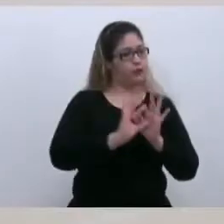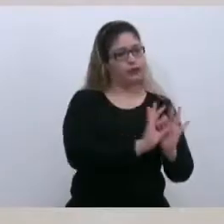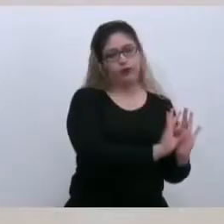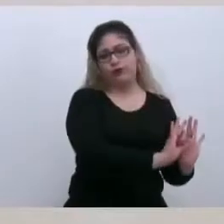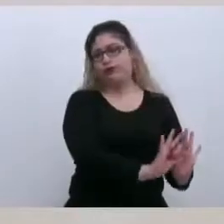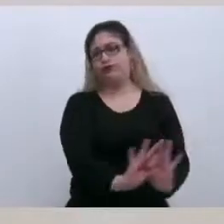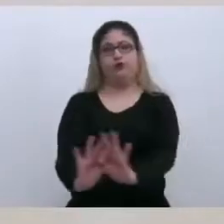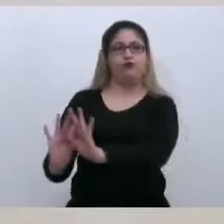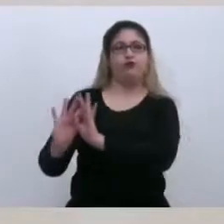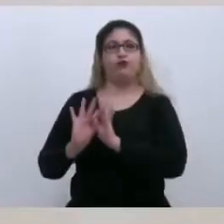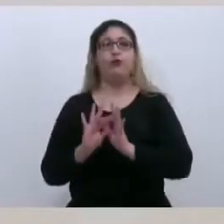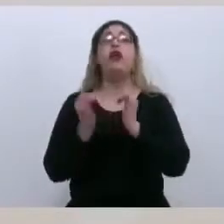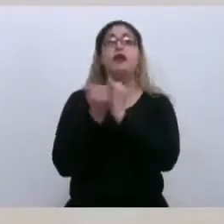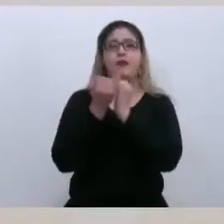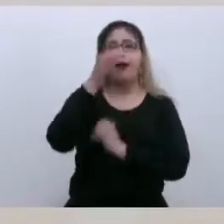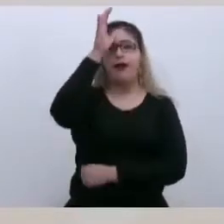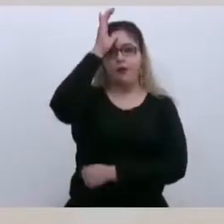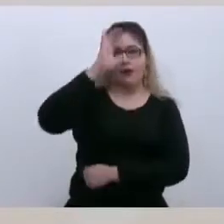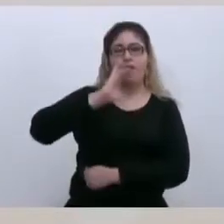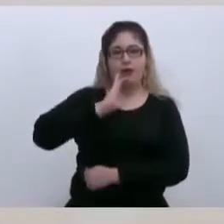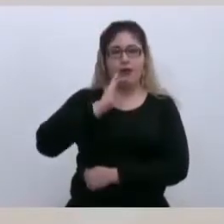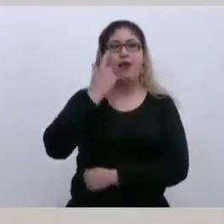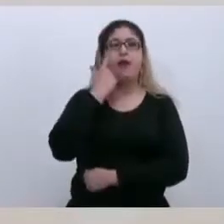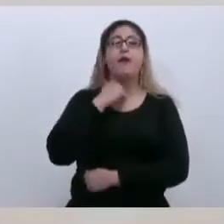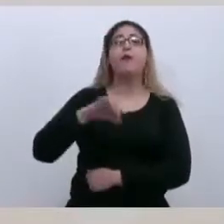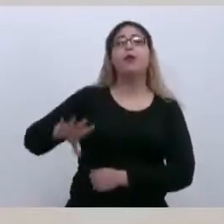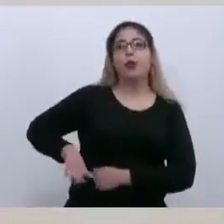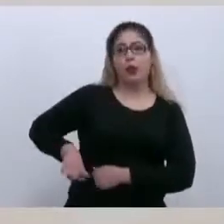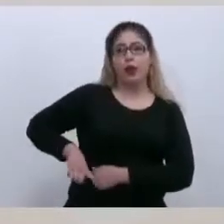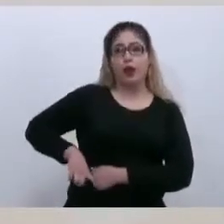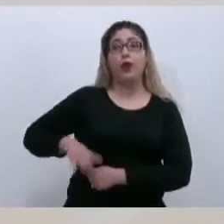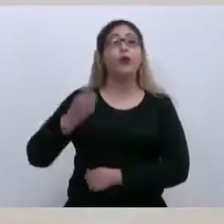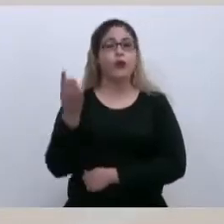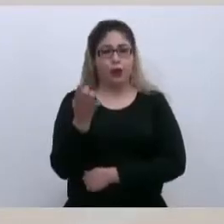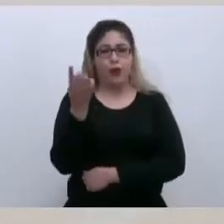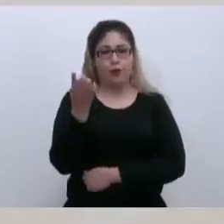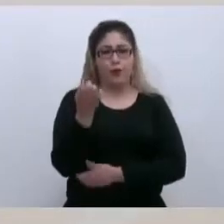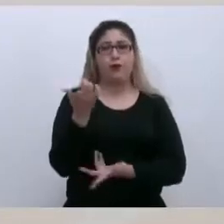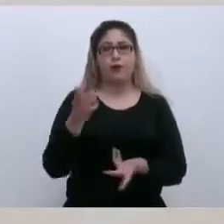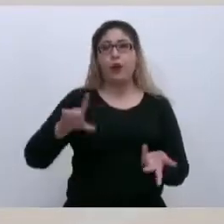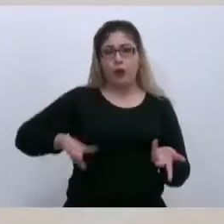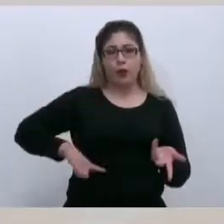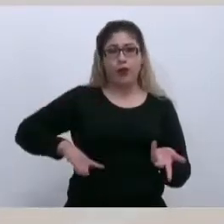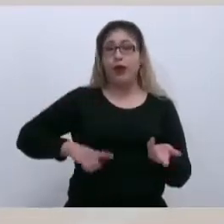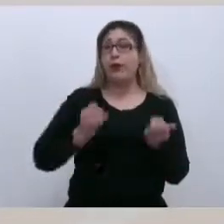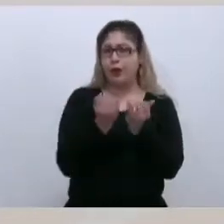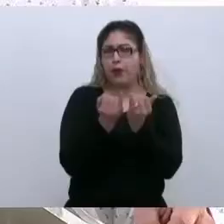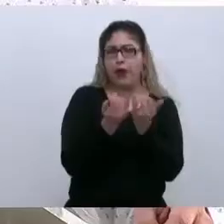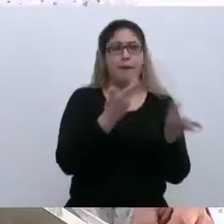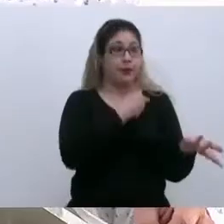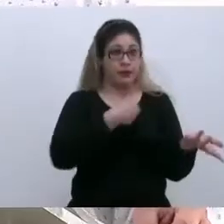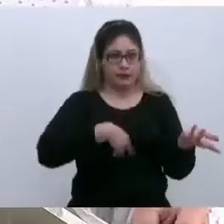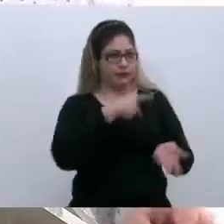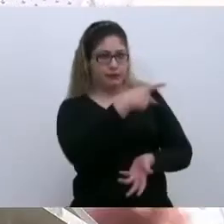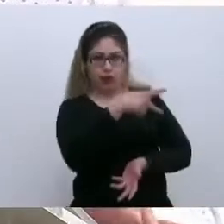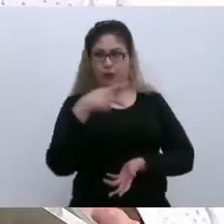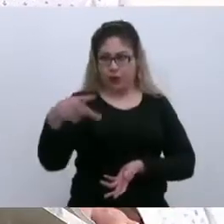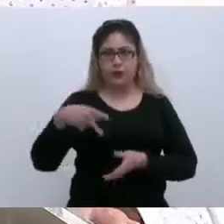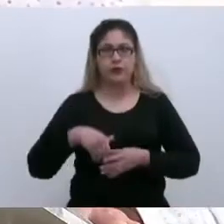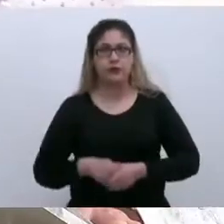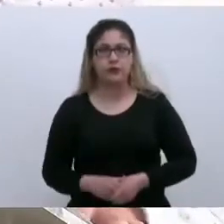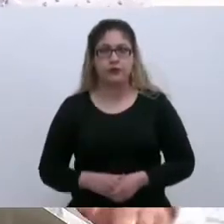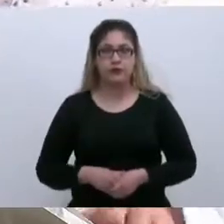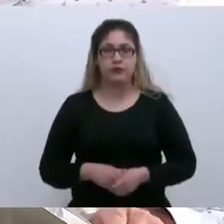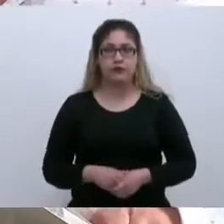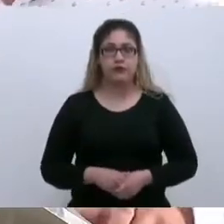el gobierno de Coahuila y Durango con la participación de nuestras y nuestros presidentes municipales de toda esta